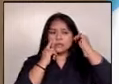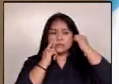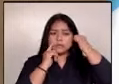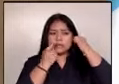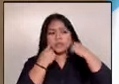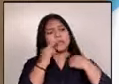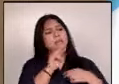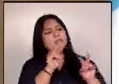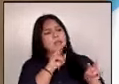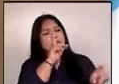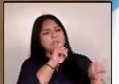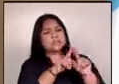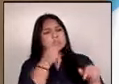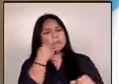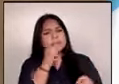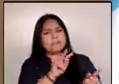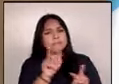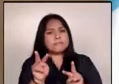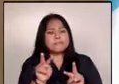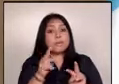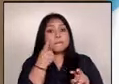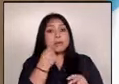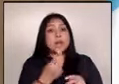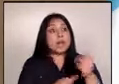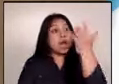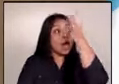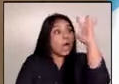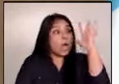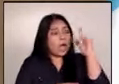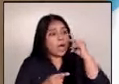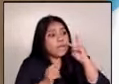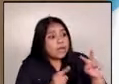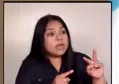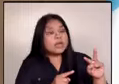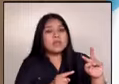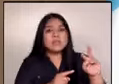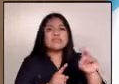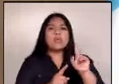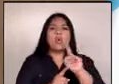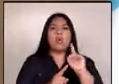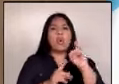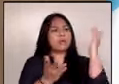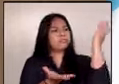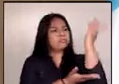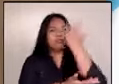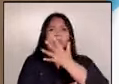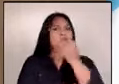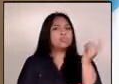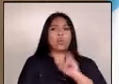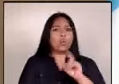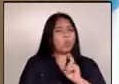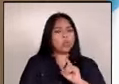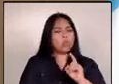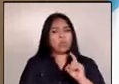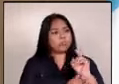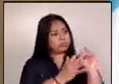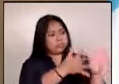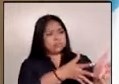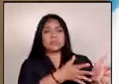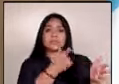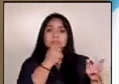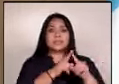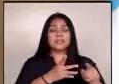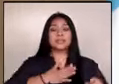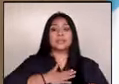verificar que esos árboles siguen allí y no son objeto de taga Abusiva vi también a sus